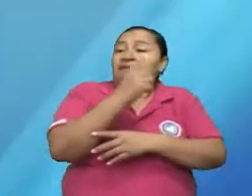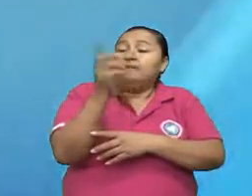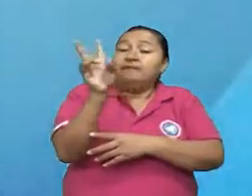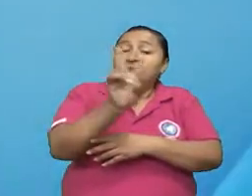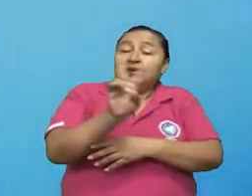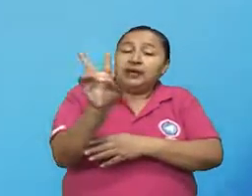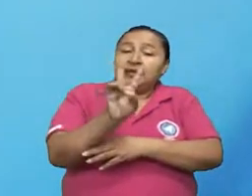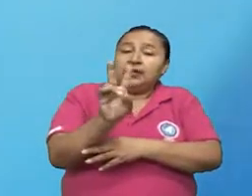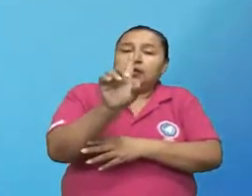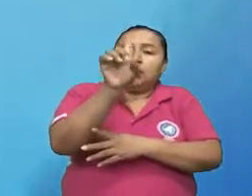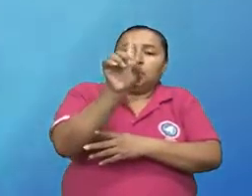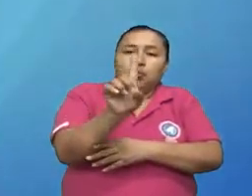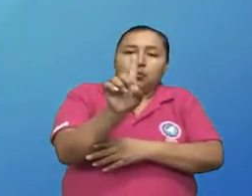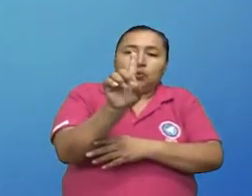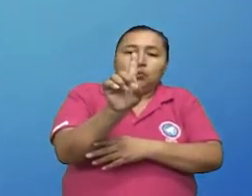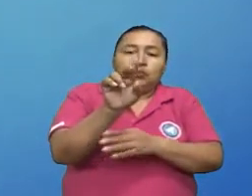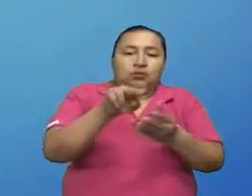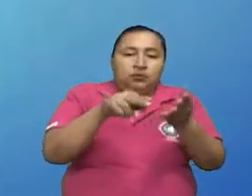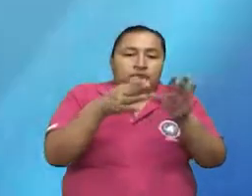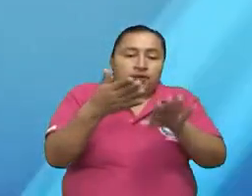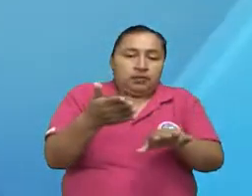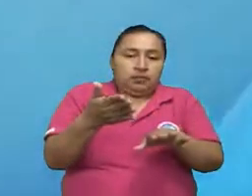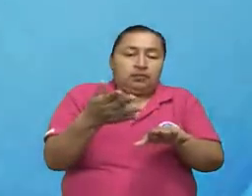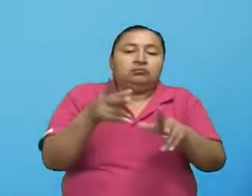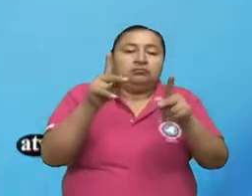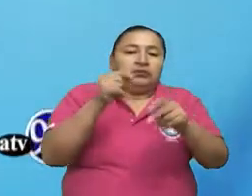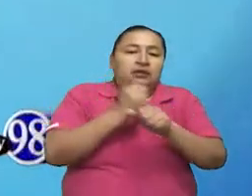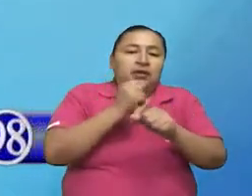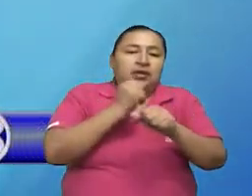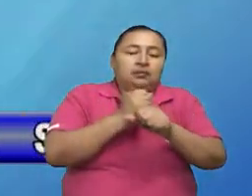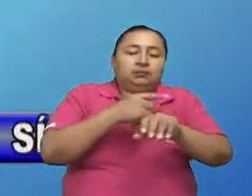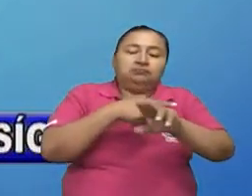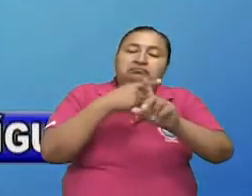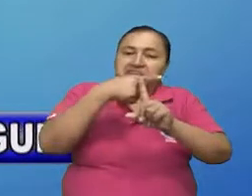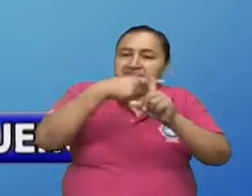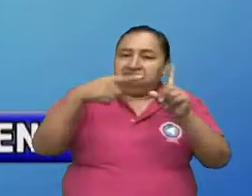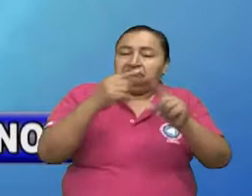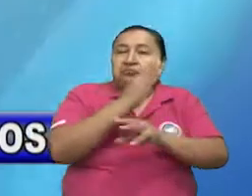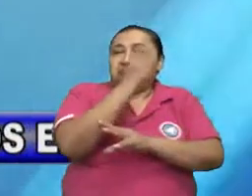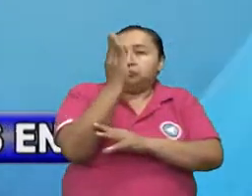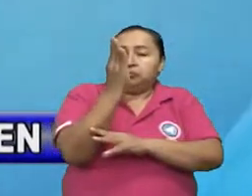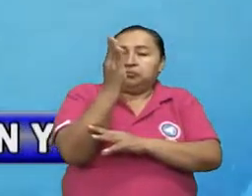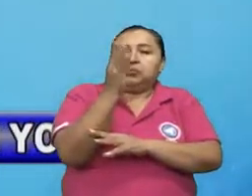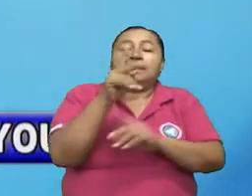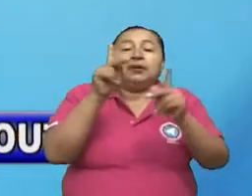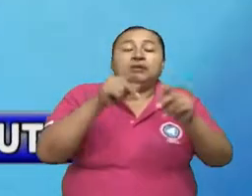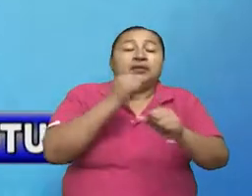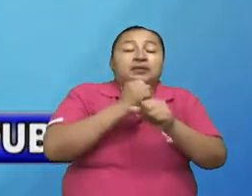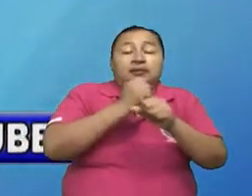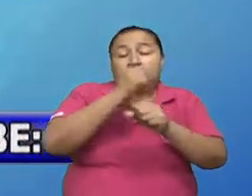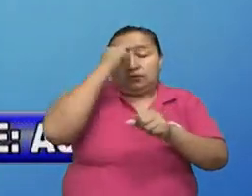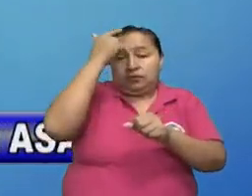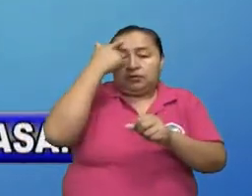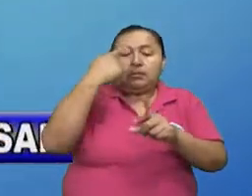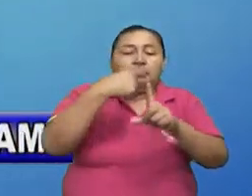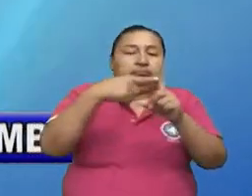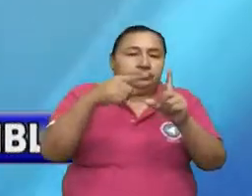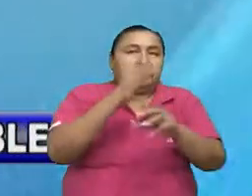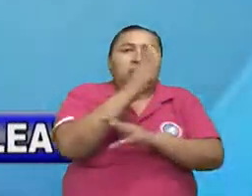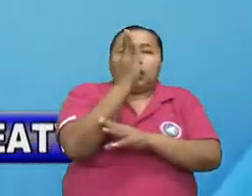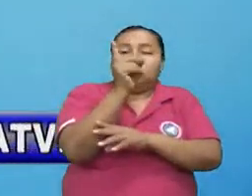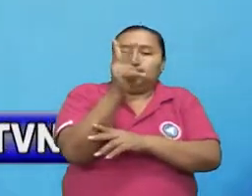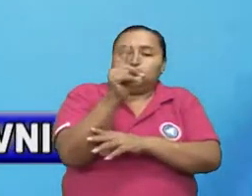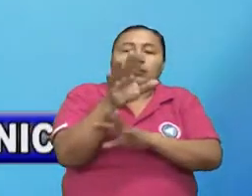viernes 1 de noviembre trabajaremos hasta las 12 del día en el Estado, hasta mediodía, para